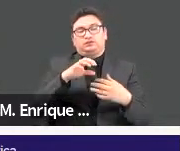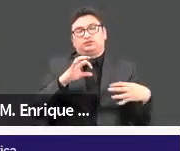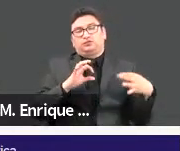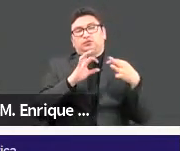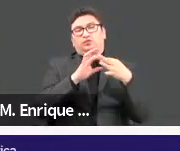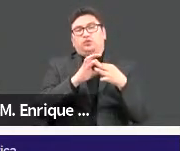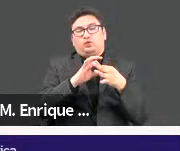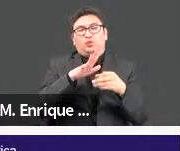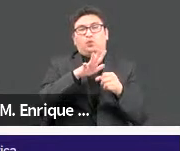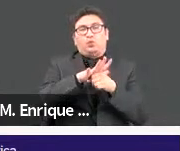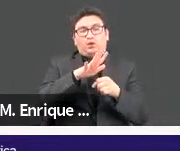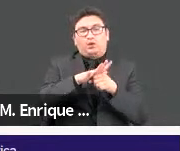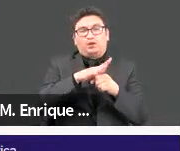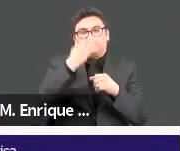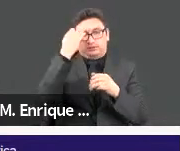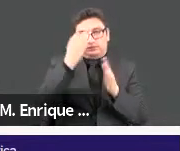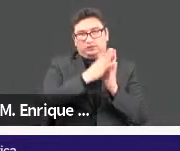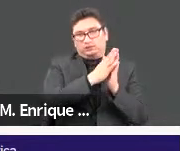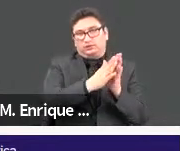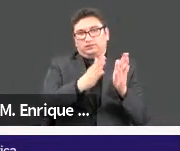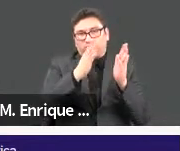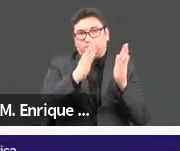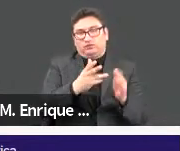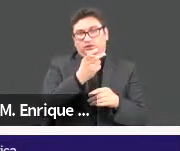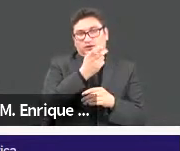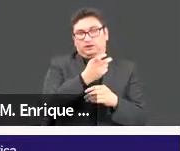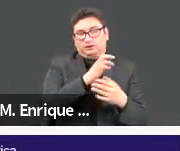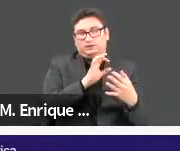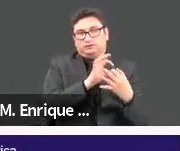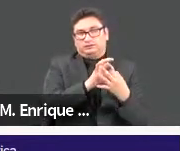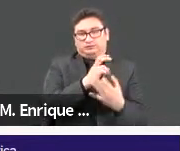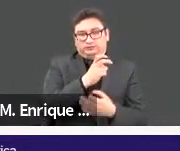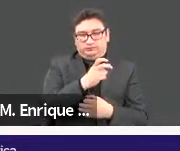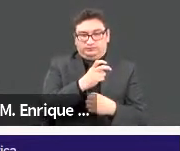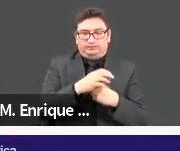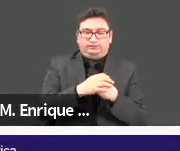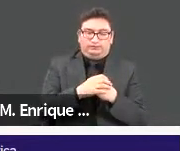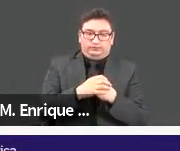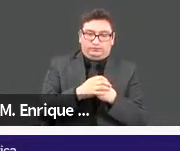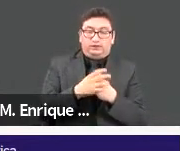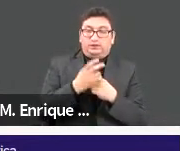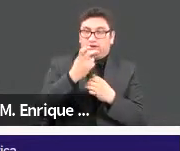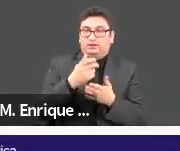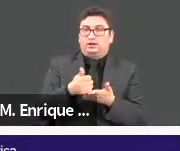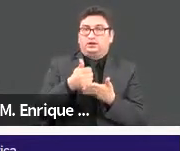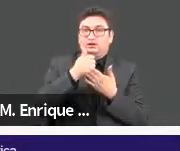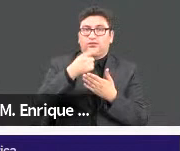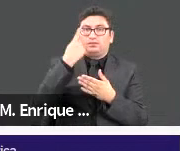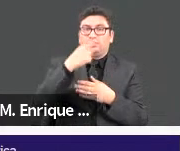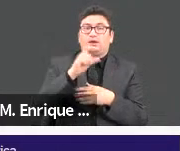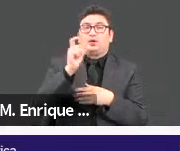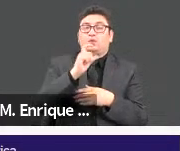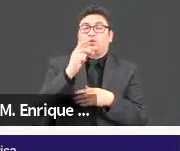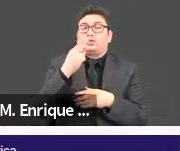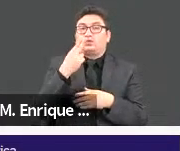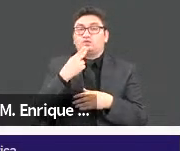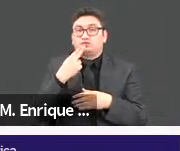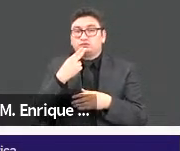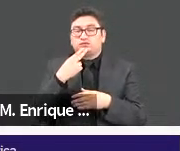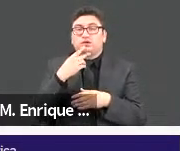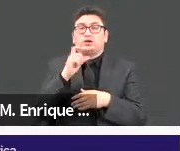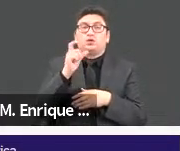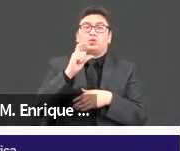el criterio, la época del criterio que se está plasmando ahí, y esto nos sirve para la aplicabilidad a un